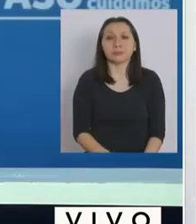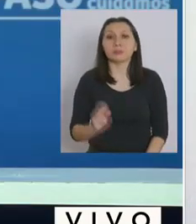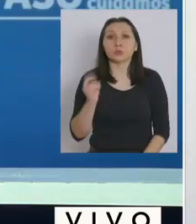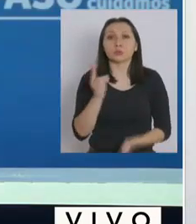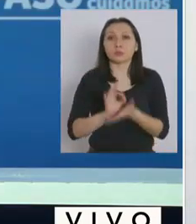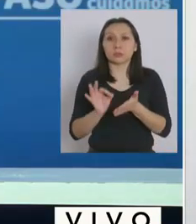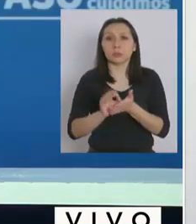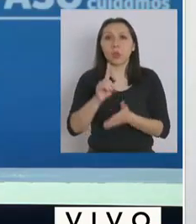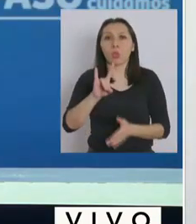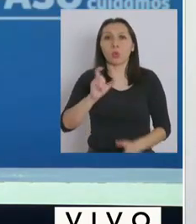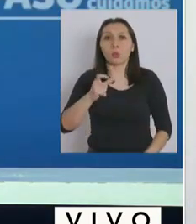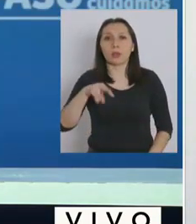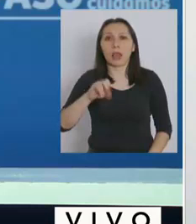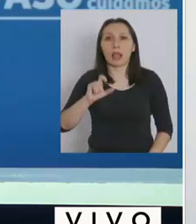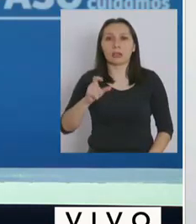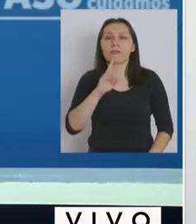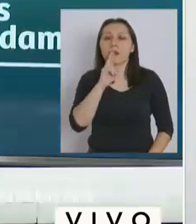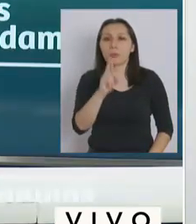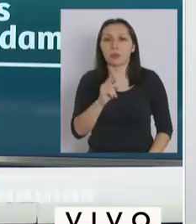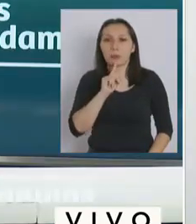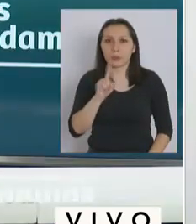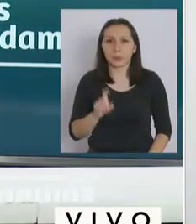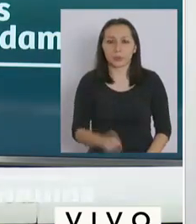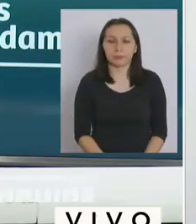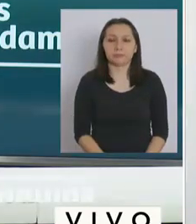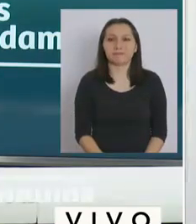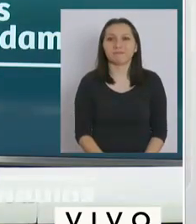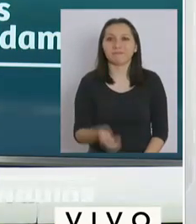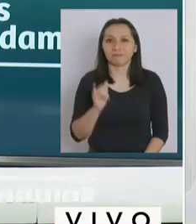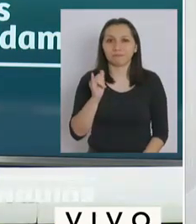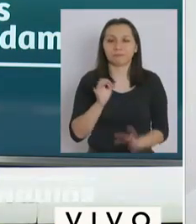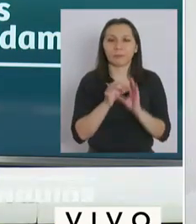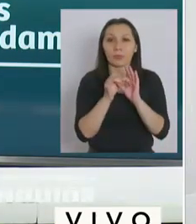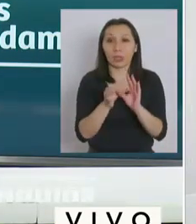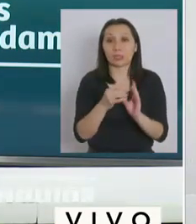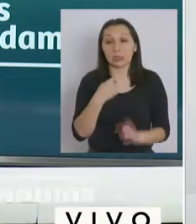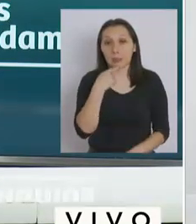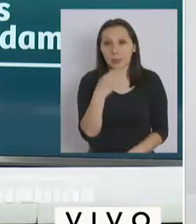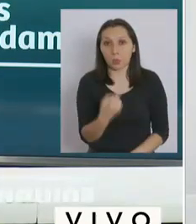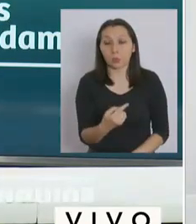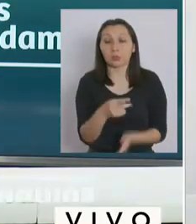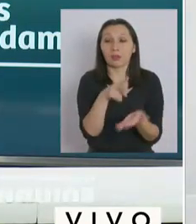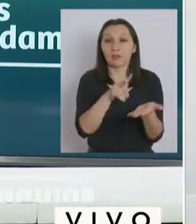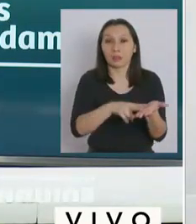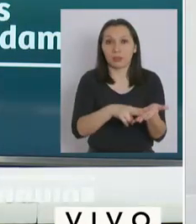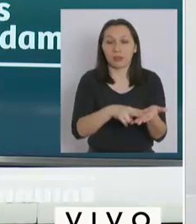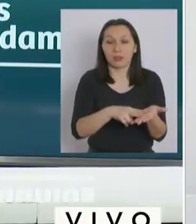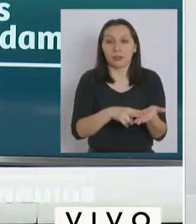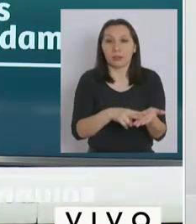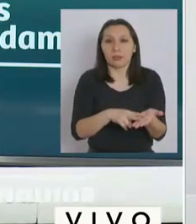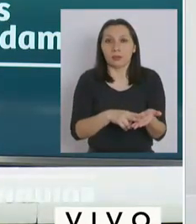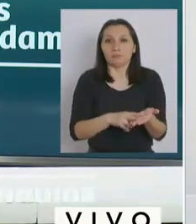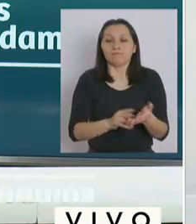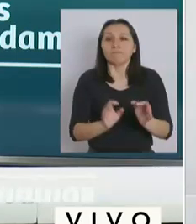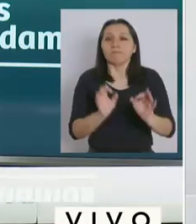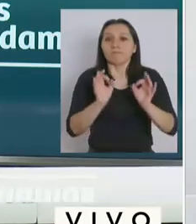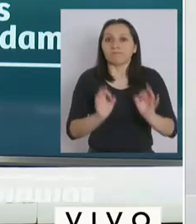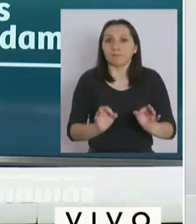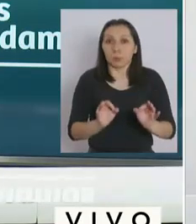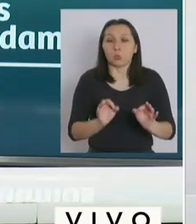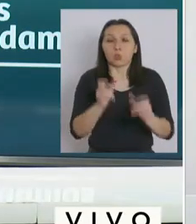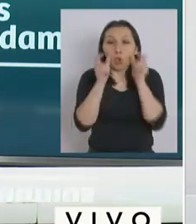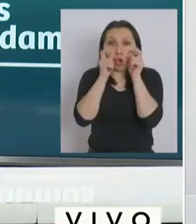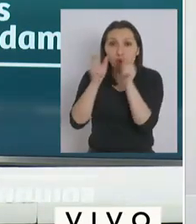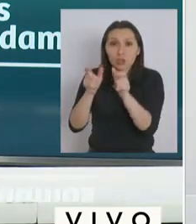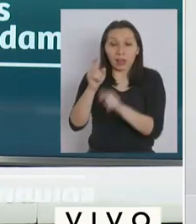subsecretario Duñac va a contestar esa pregunta. Sí, agradezco la pregunta. La verdad es que justamente